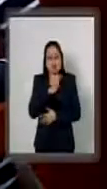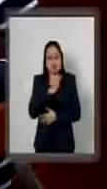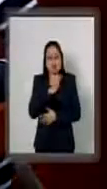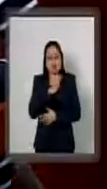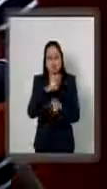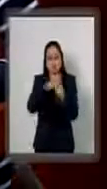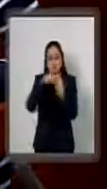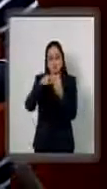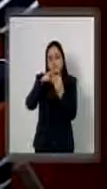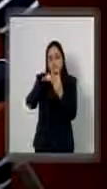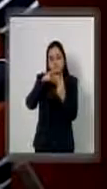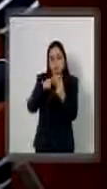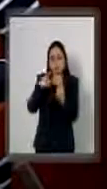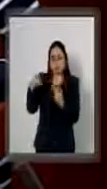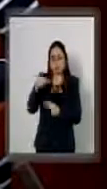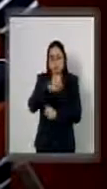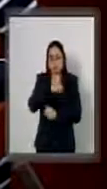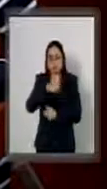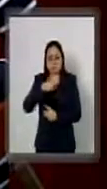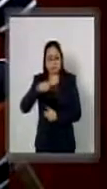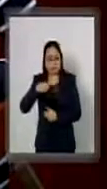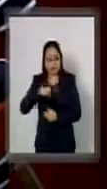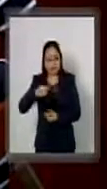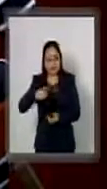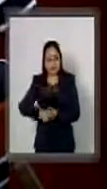dos obligaciones del Estado: